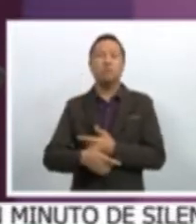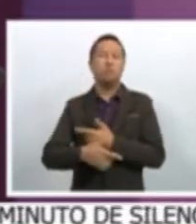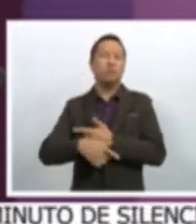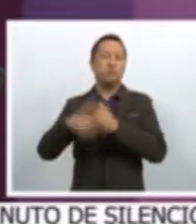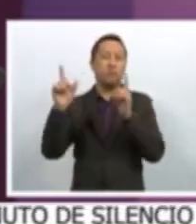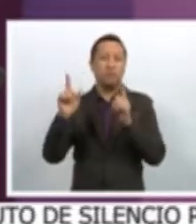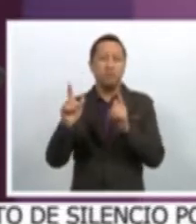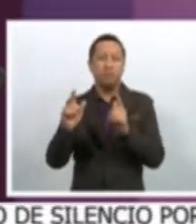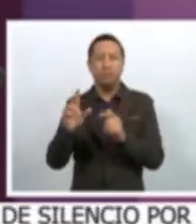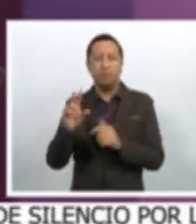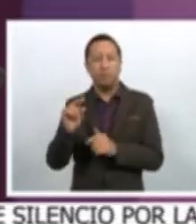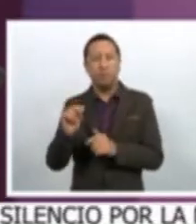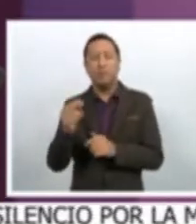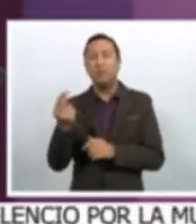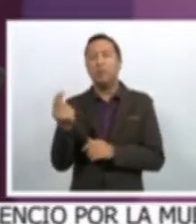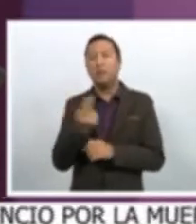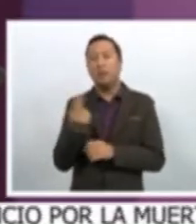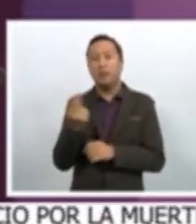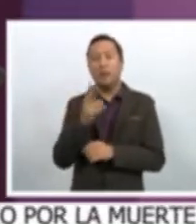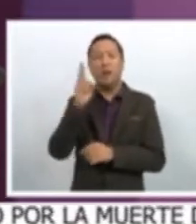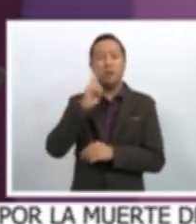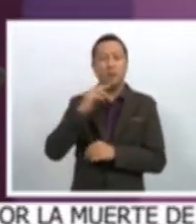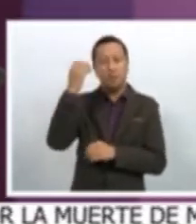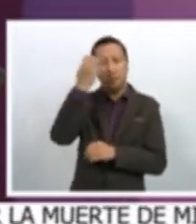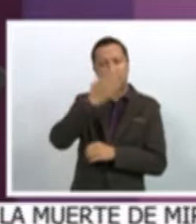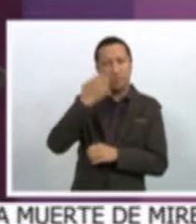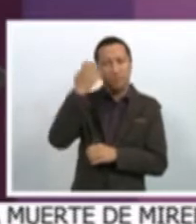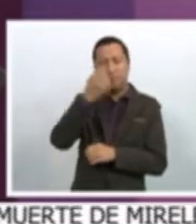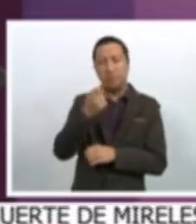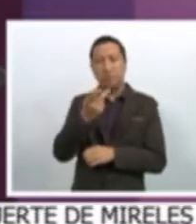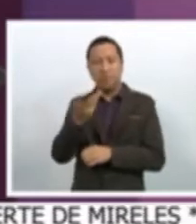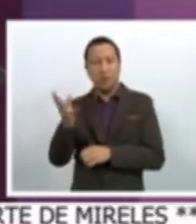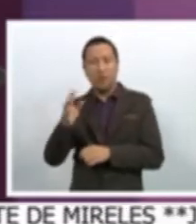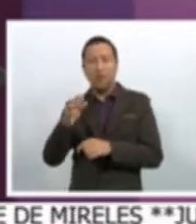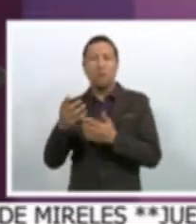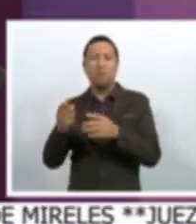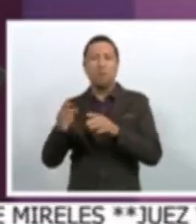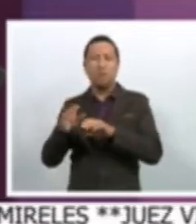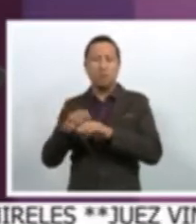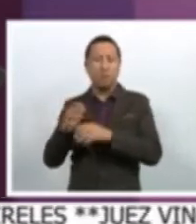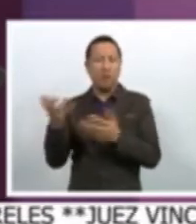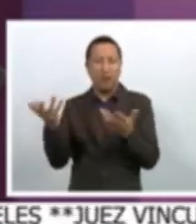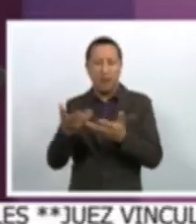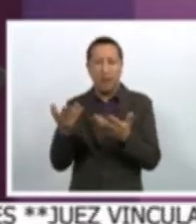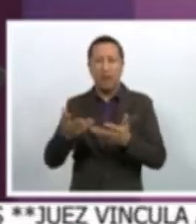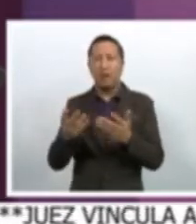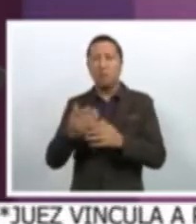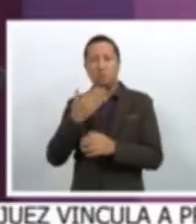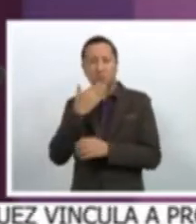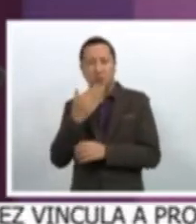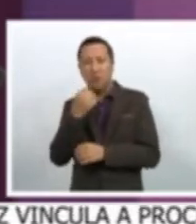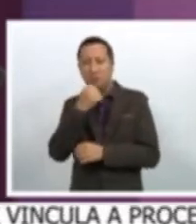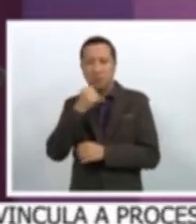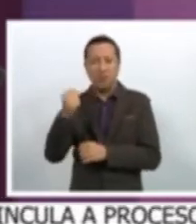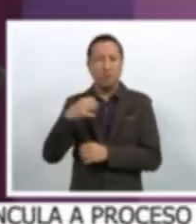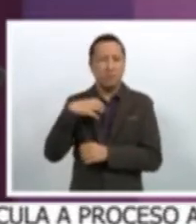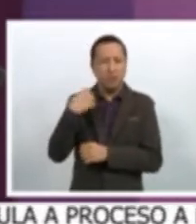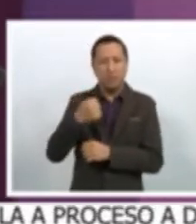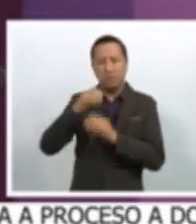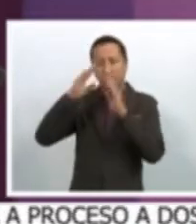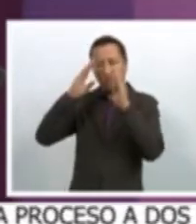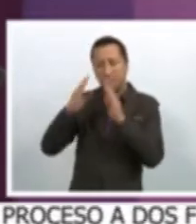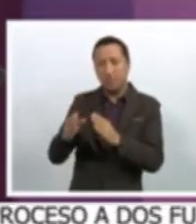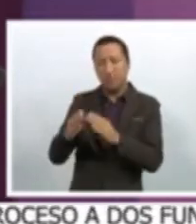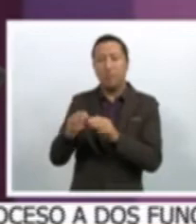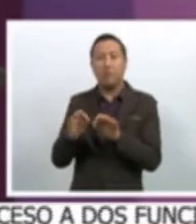en donde evaluáramos los conocimientos, las aptitudes, que los emprendedores puedan salir con herramientas digitales y que puedan tener este acompañamiento que ha sido importante